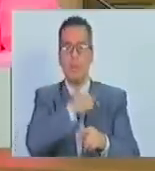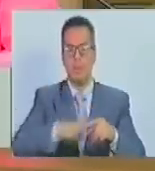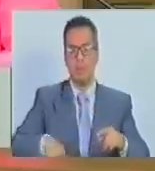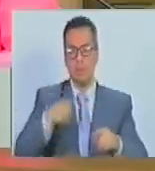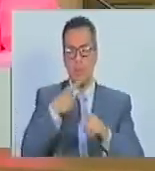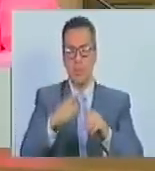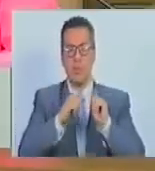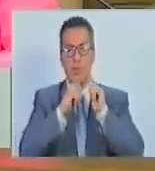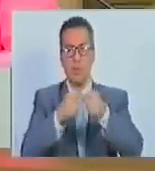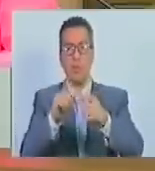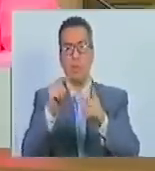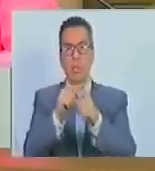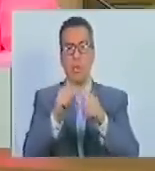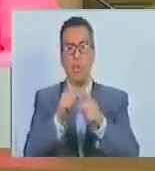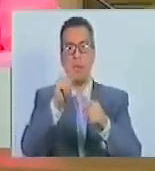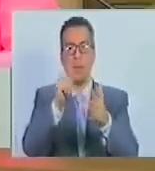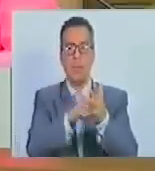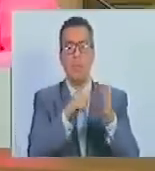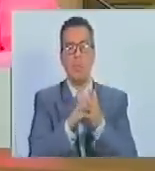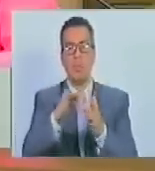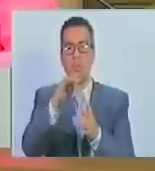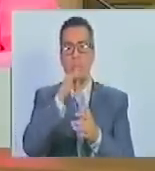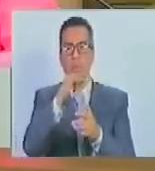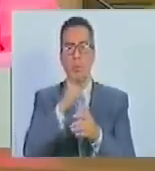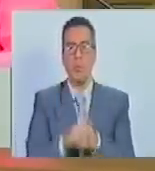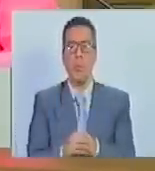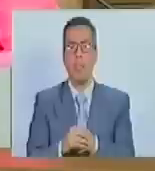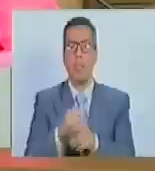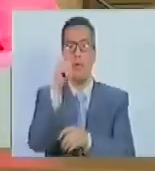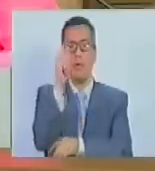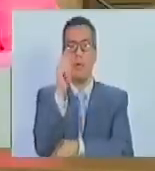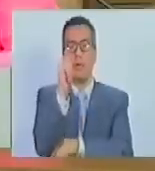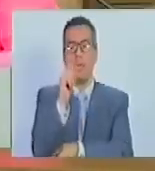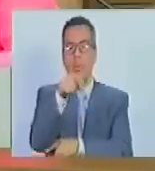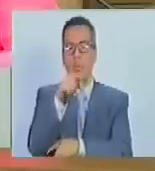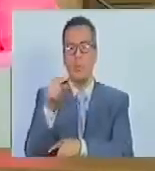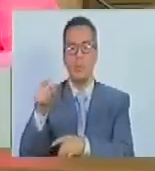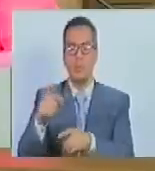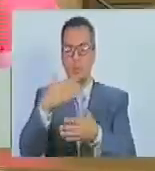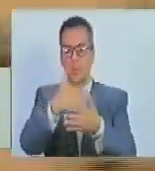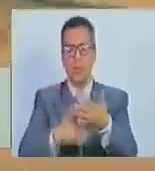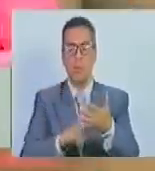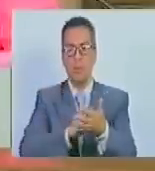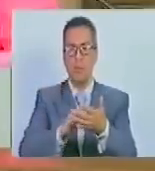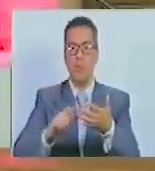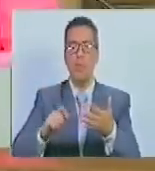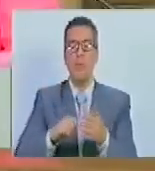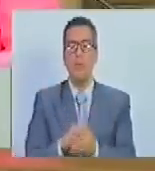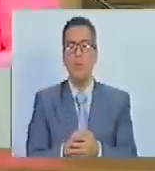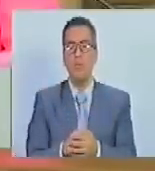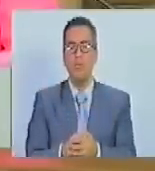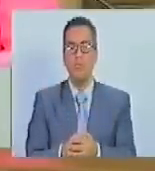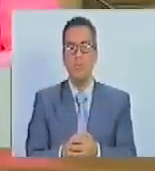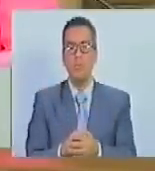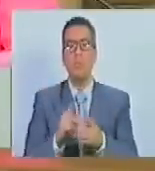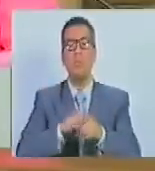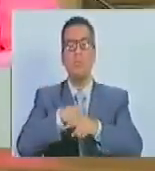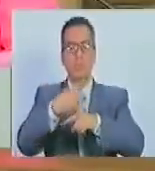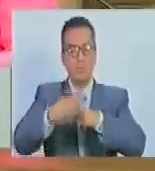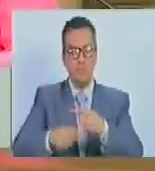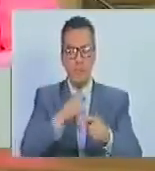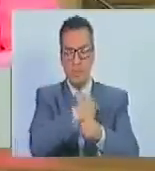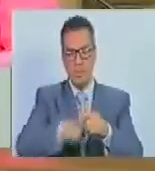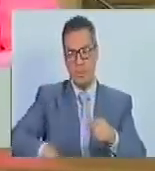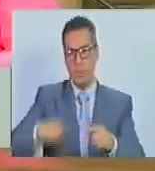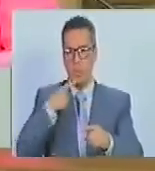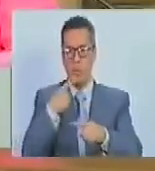otorgó el derecho de palabra para puntos de información a las diputadas y los diputados indicados en lista anexa. A continuación, el